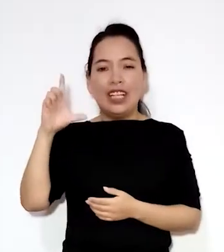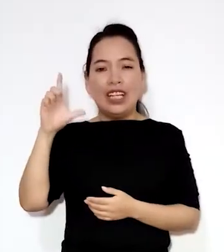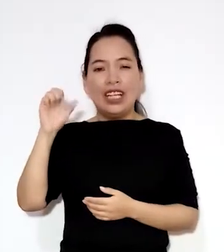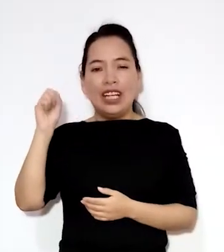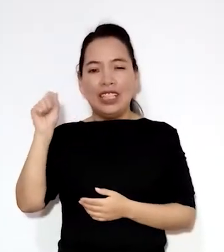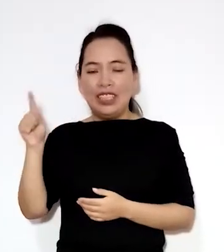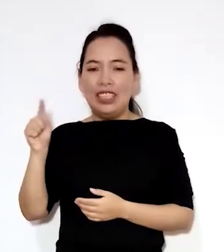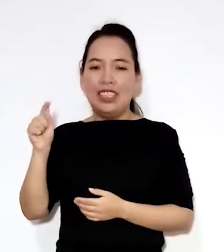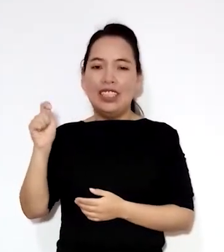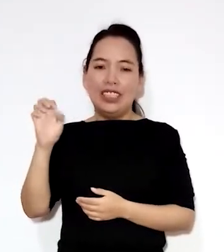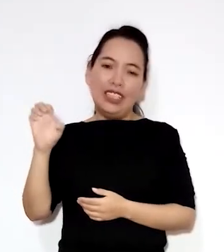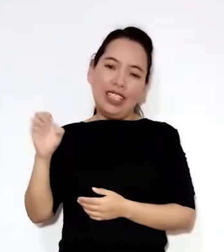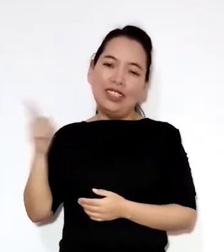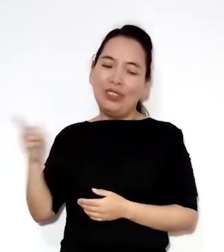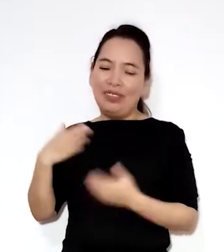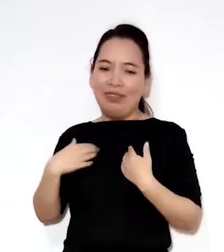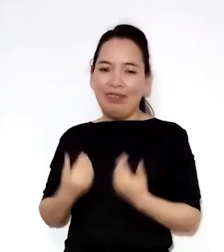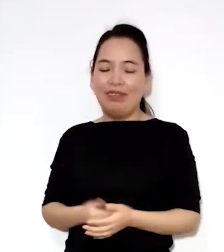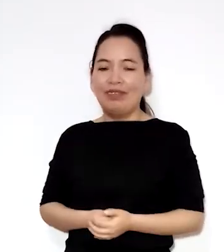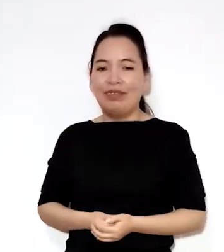turno.